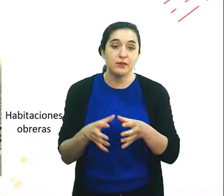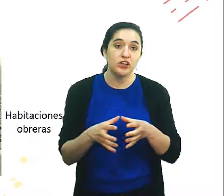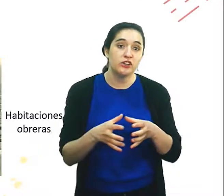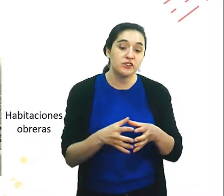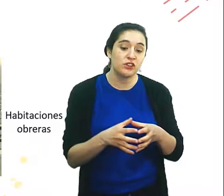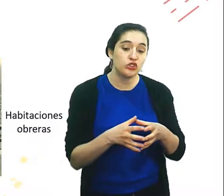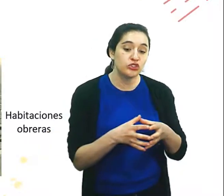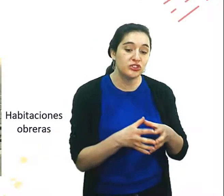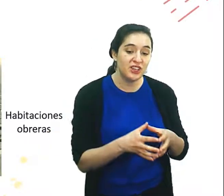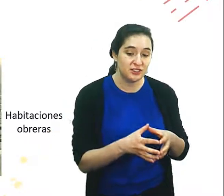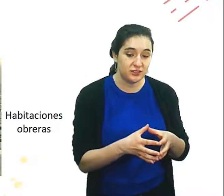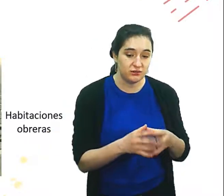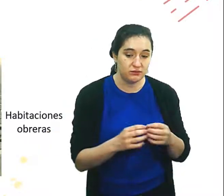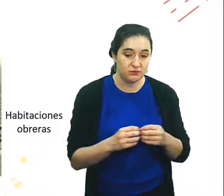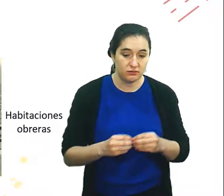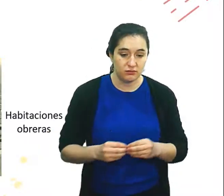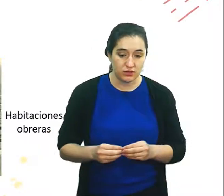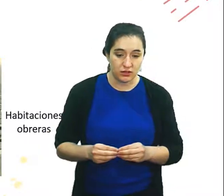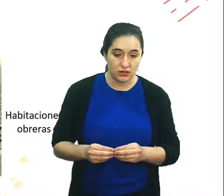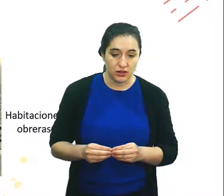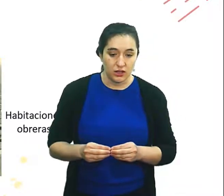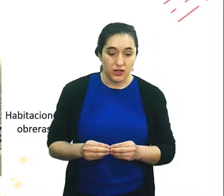1870 y 1910.